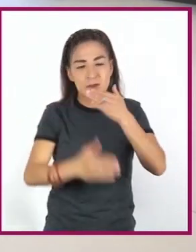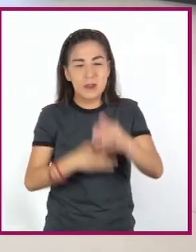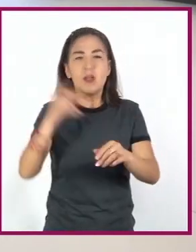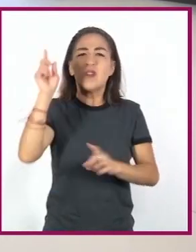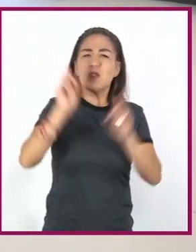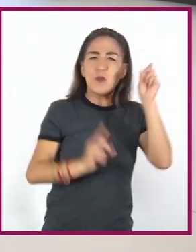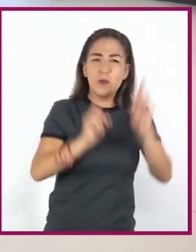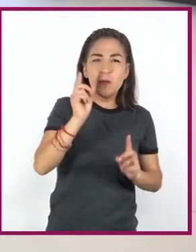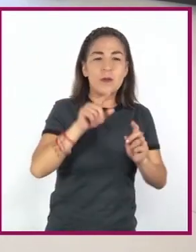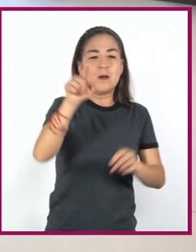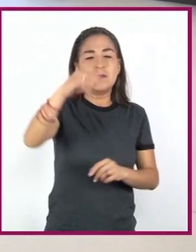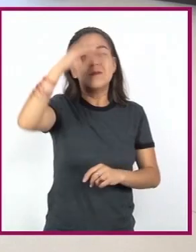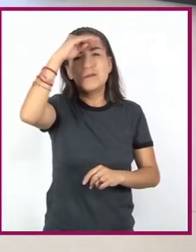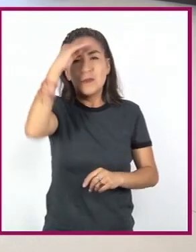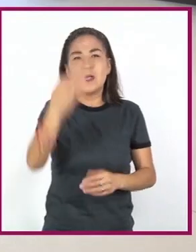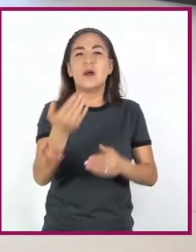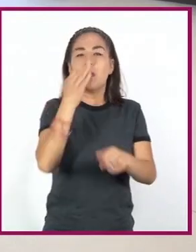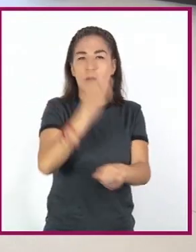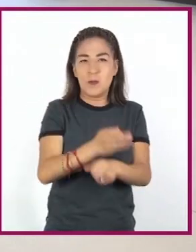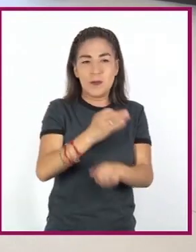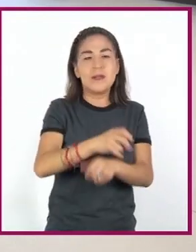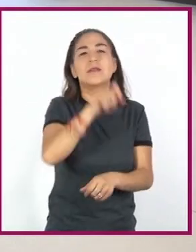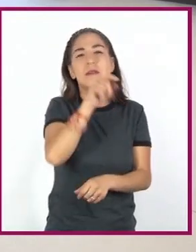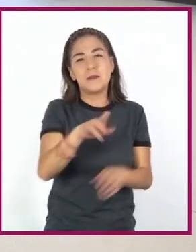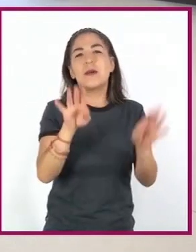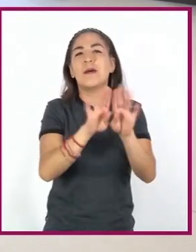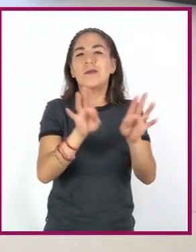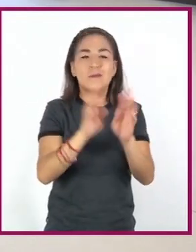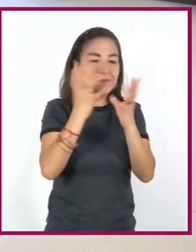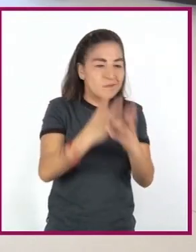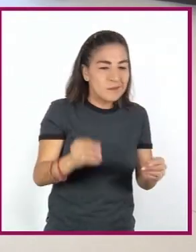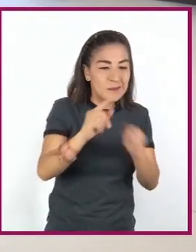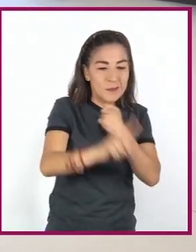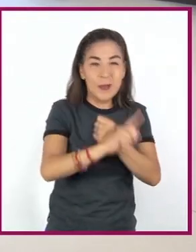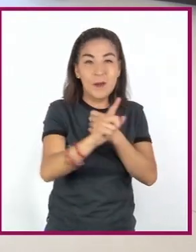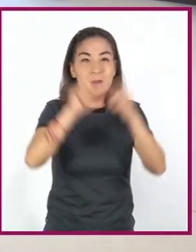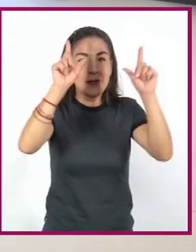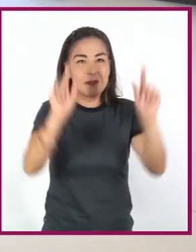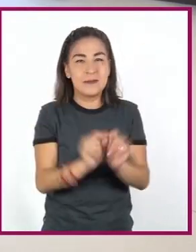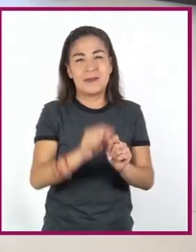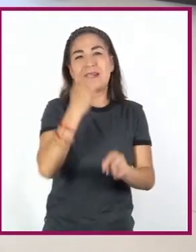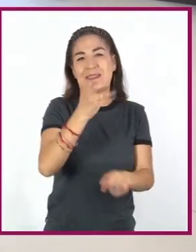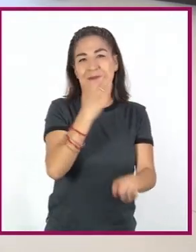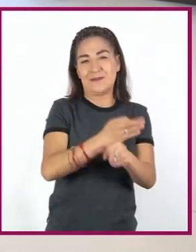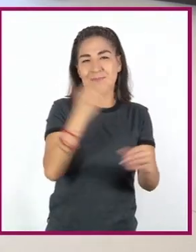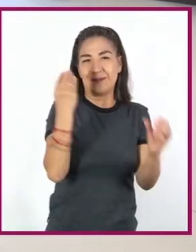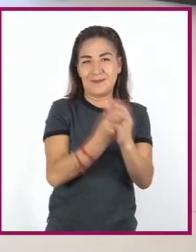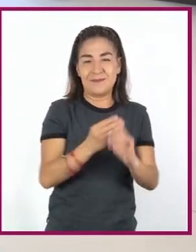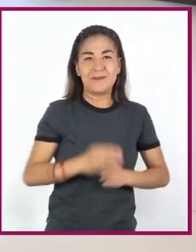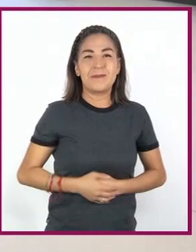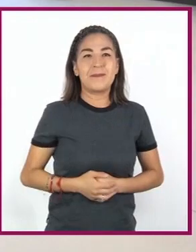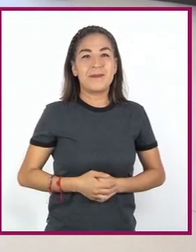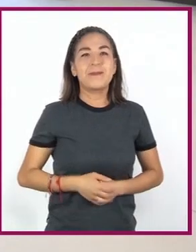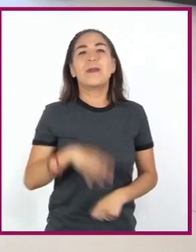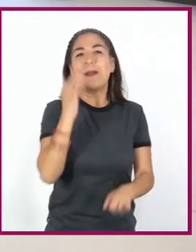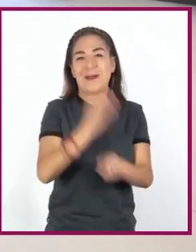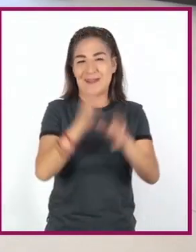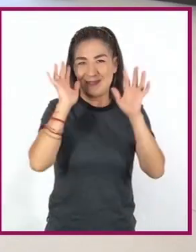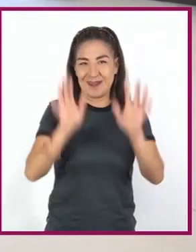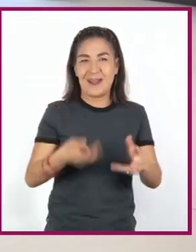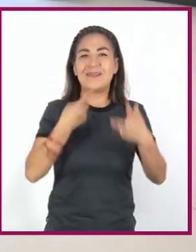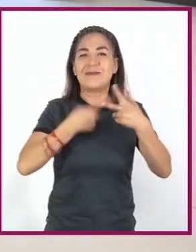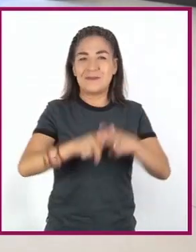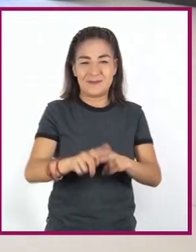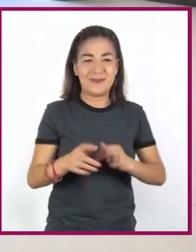avances, dudas y reflexiones, al igual que las conclusiones que obtengan a lo largo de la sesión. ¿Qué les parece si comenzamos?